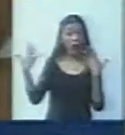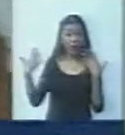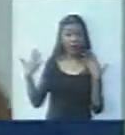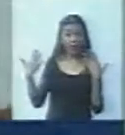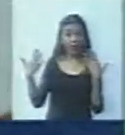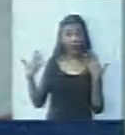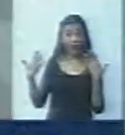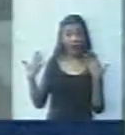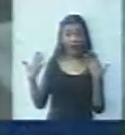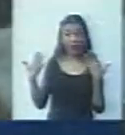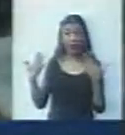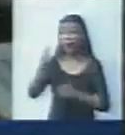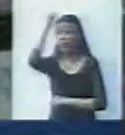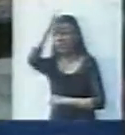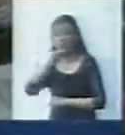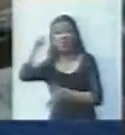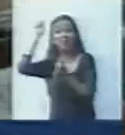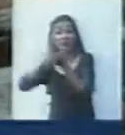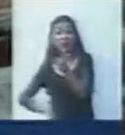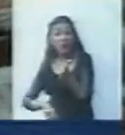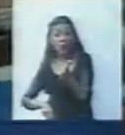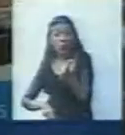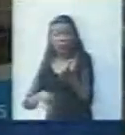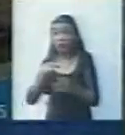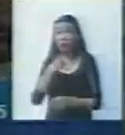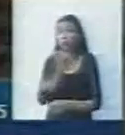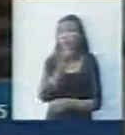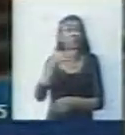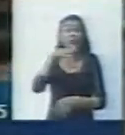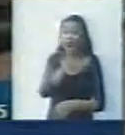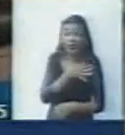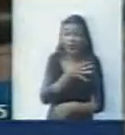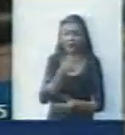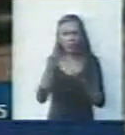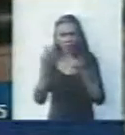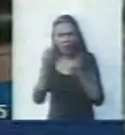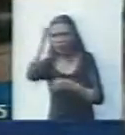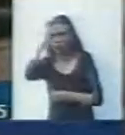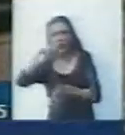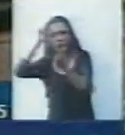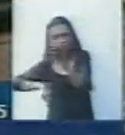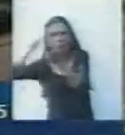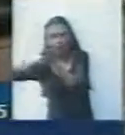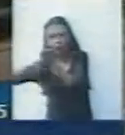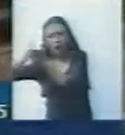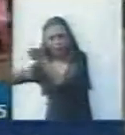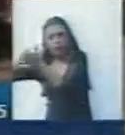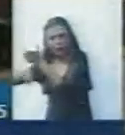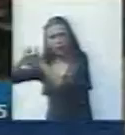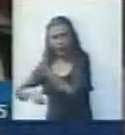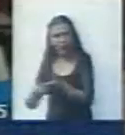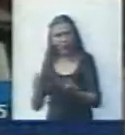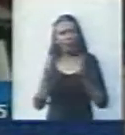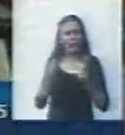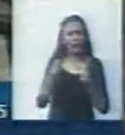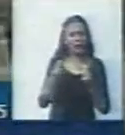ha firmado y ha cumplido como corresponde. Yo no lo entiendo. Eso es una de las causas. Y después tiene otro expediente, que también ya lo vamos a ver,